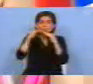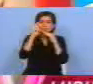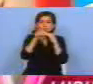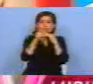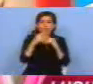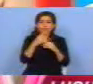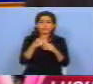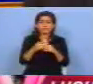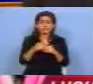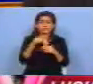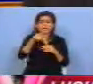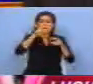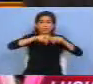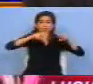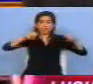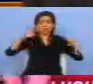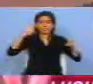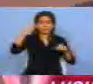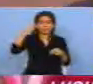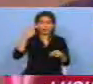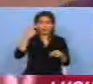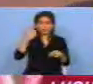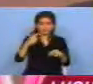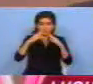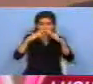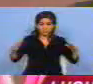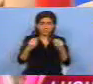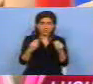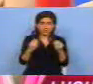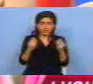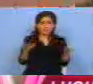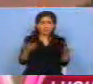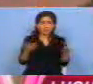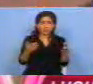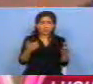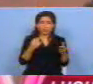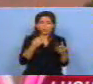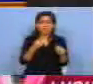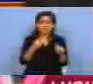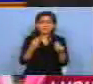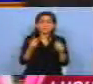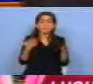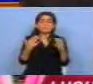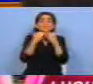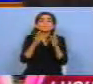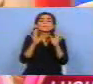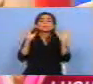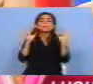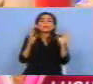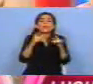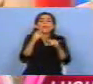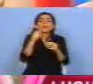Lucho diciendo a los panelistas de Viviana canos yo dije estaba en mi casa y dije qué pasó bueno Delia no sé qué pasó pero Lucho lo